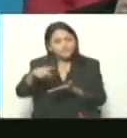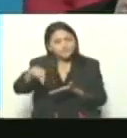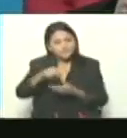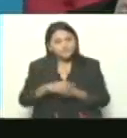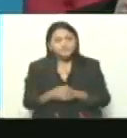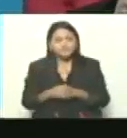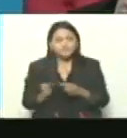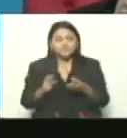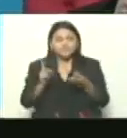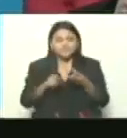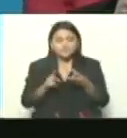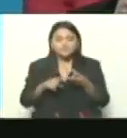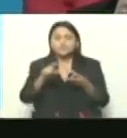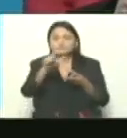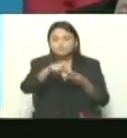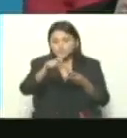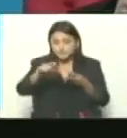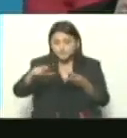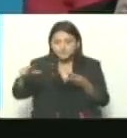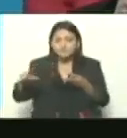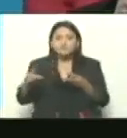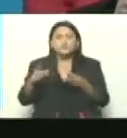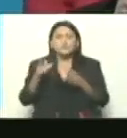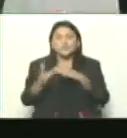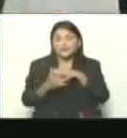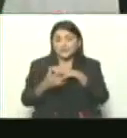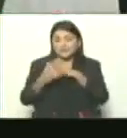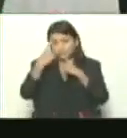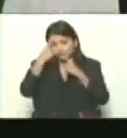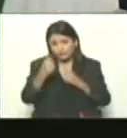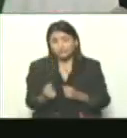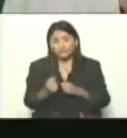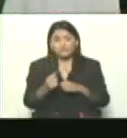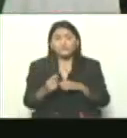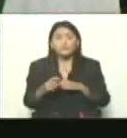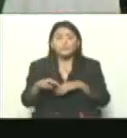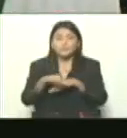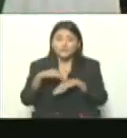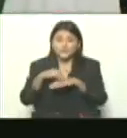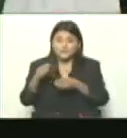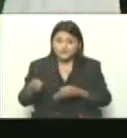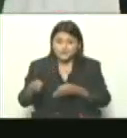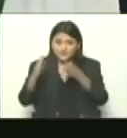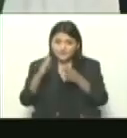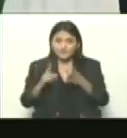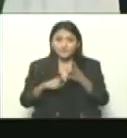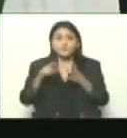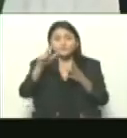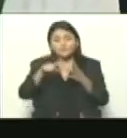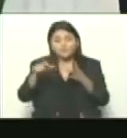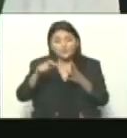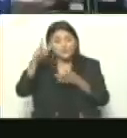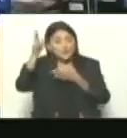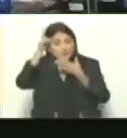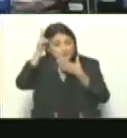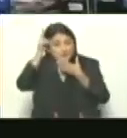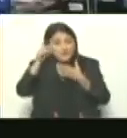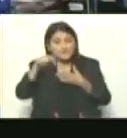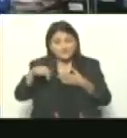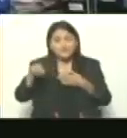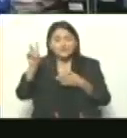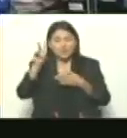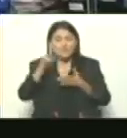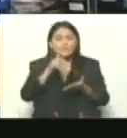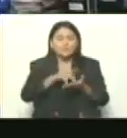Hubo técnicos y técnicas de todo nuestro ministerio. Estuvo la representación de nuestros pueblos indígenas en este espacio. Queremos, para finalizar,